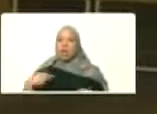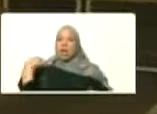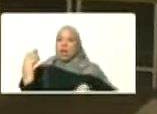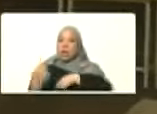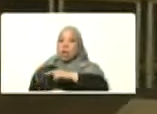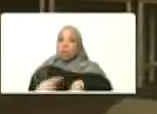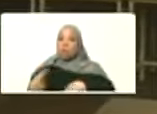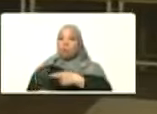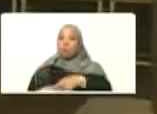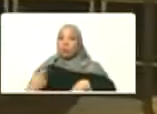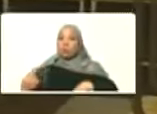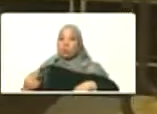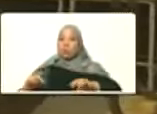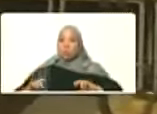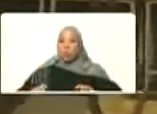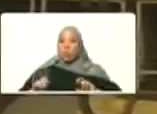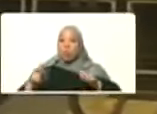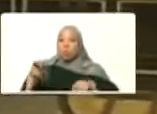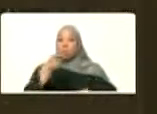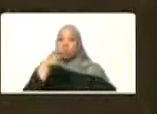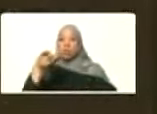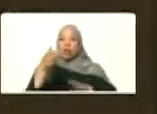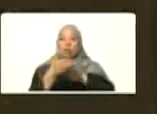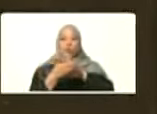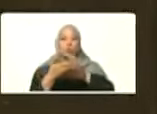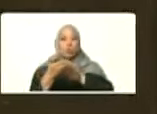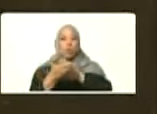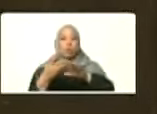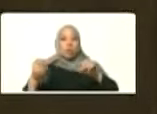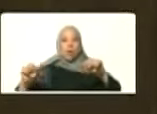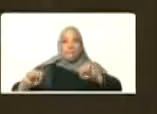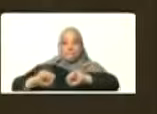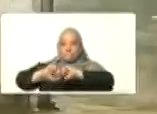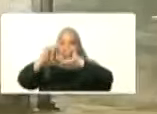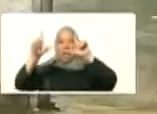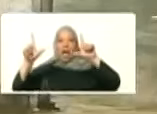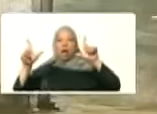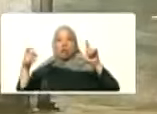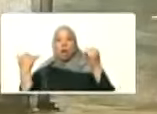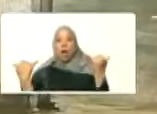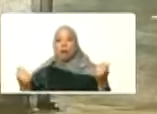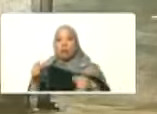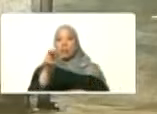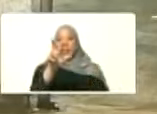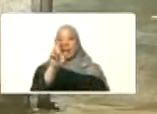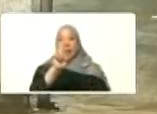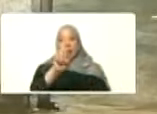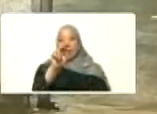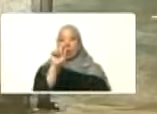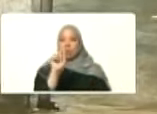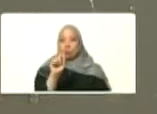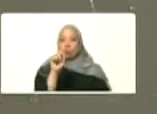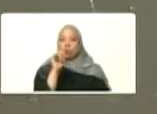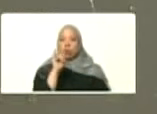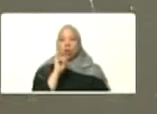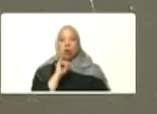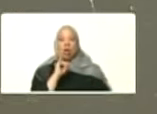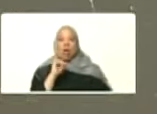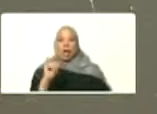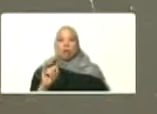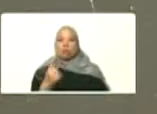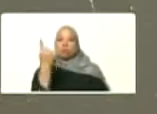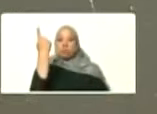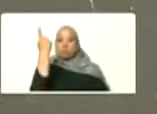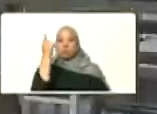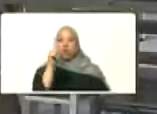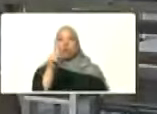revolución iba de milagro en milagro, y nosotros hoy sentimos que las 3R.net y